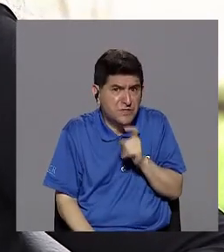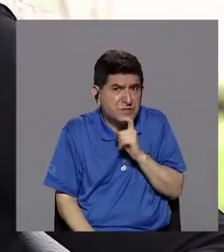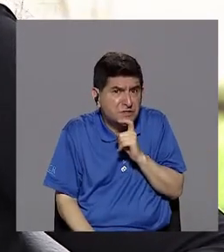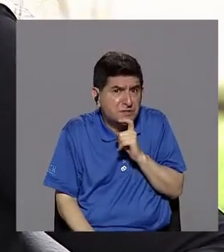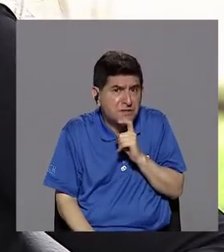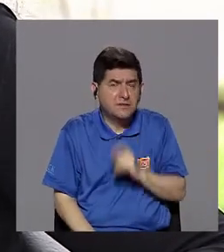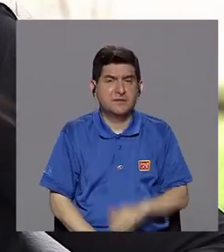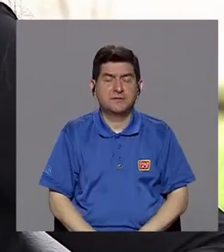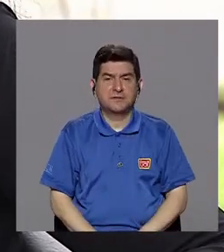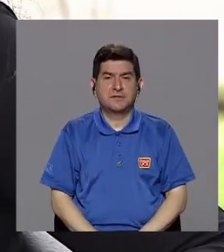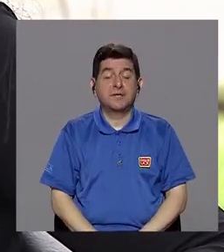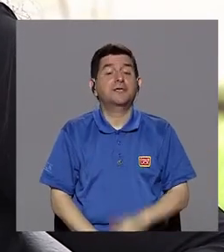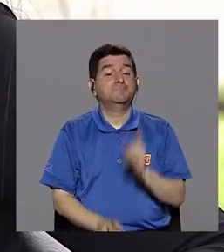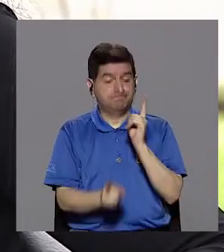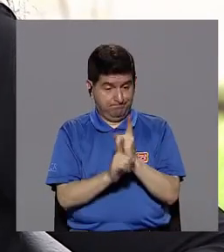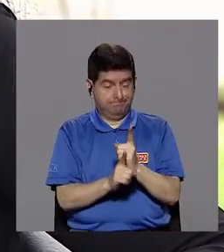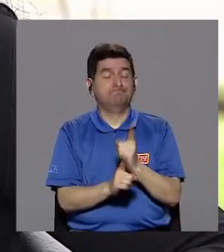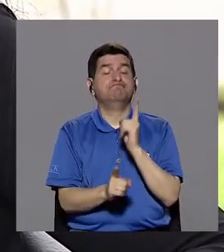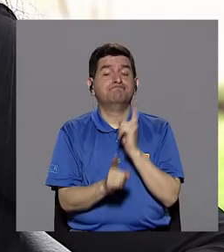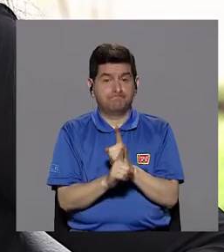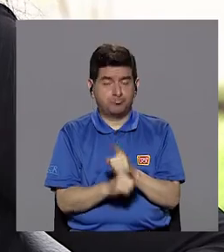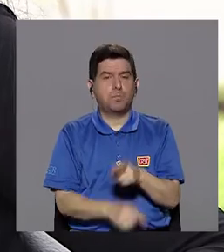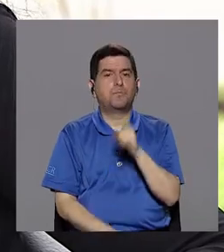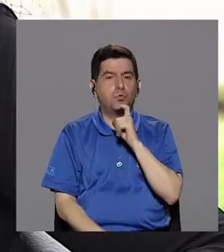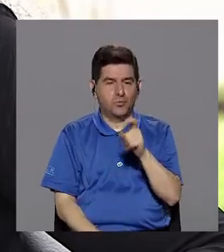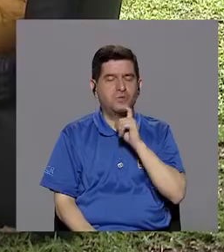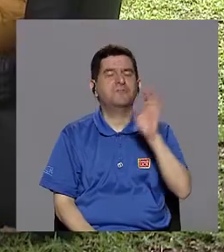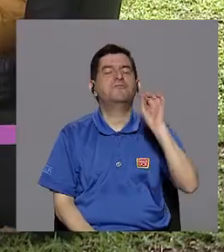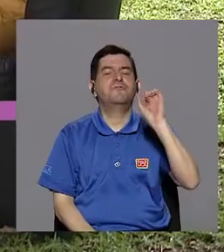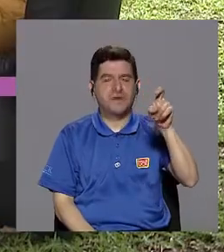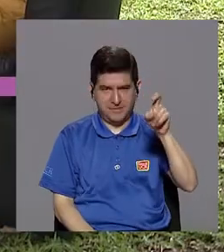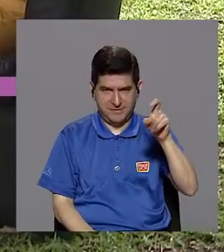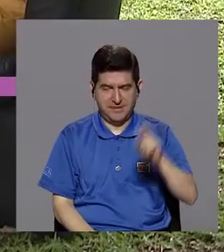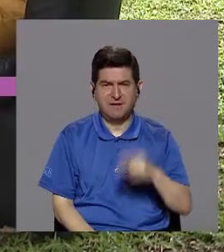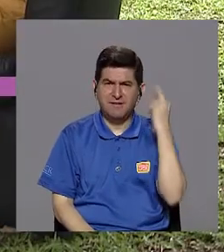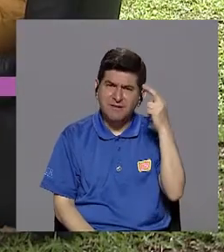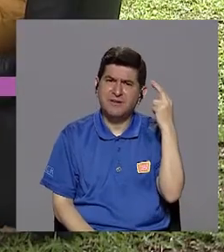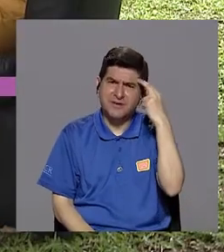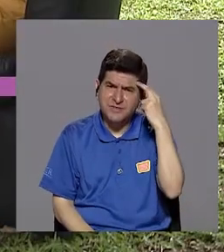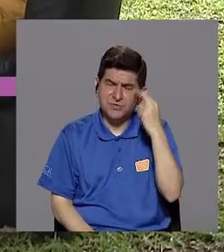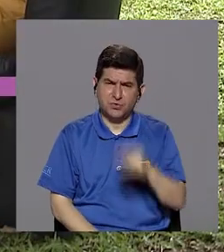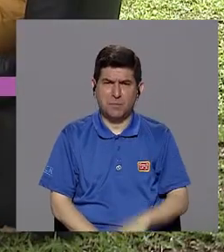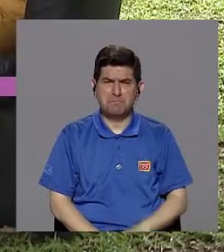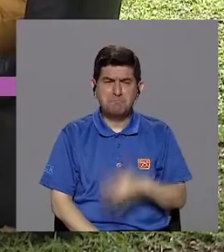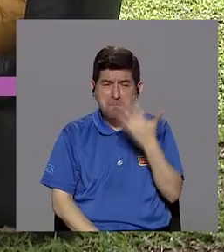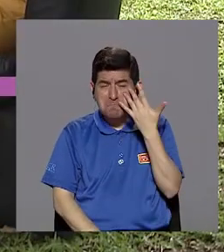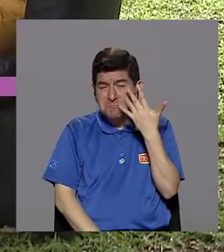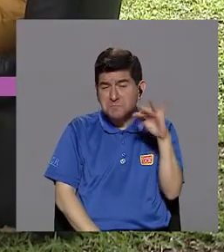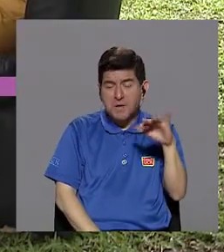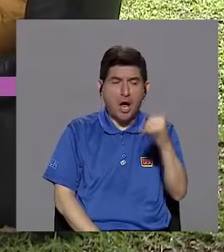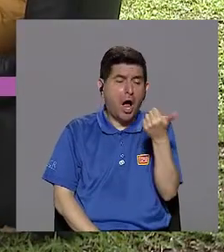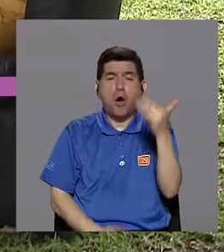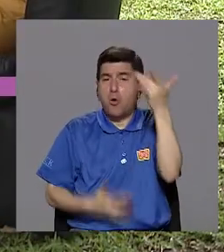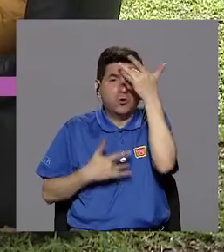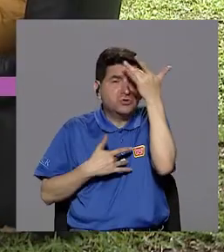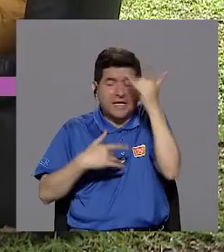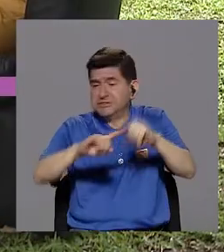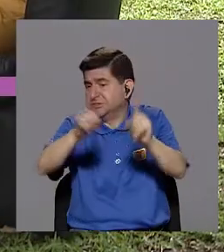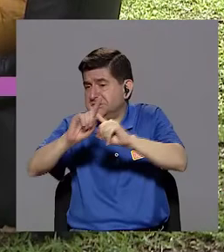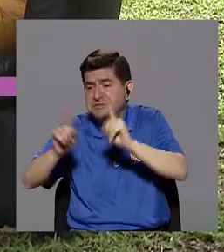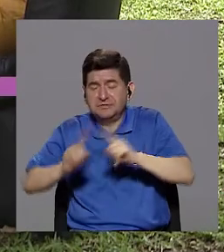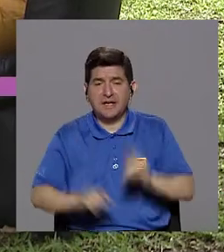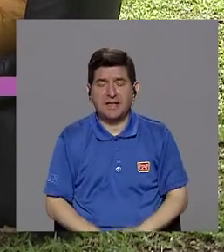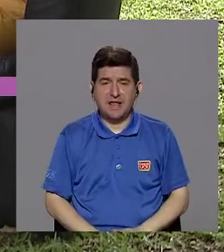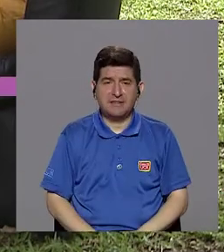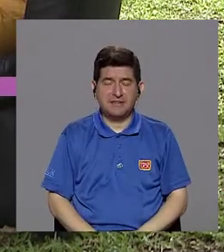diagnosticarla? En efecto, es difícil diagnosticarla porque se parece a muchas otras enfermedades, por